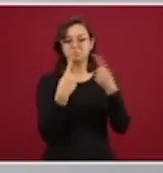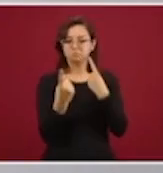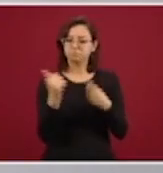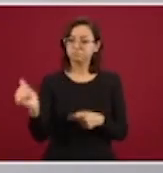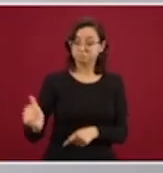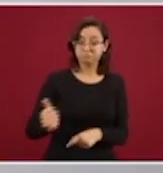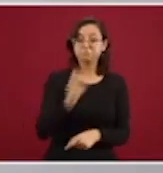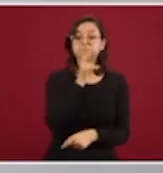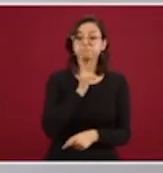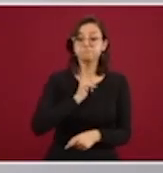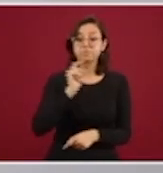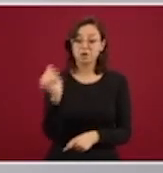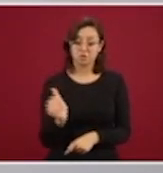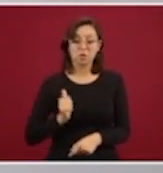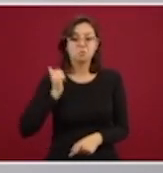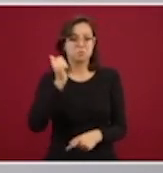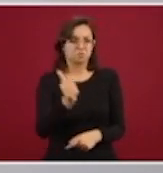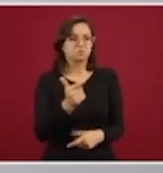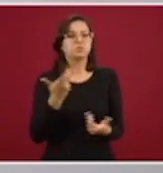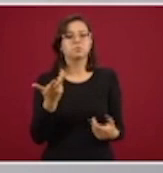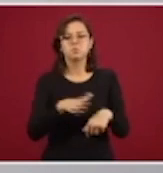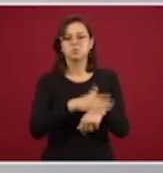llevamos buenas relaciones,